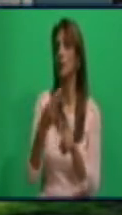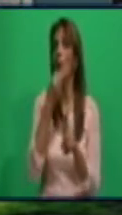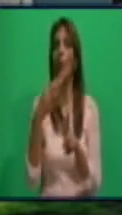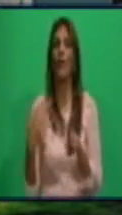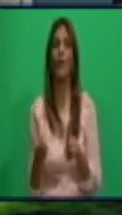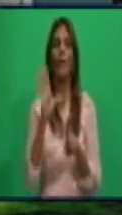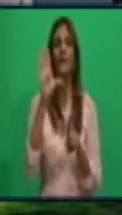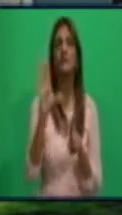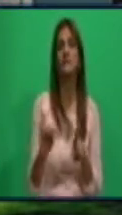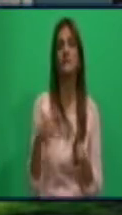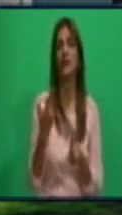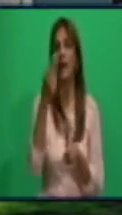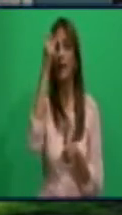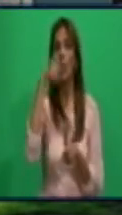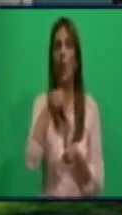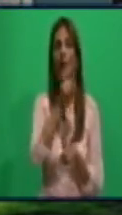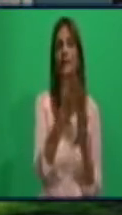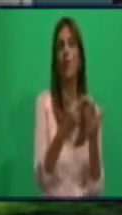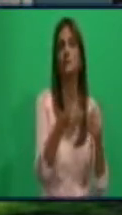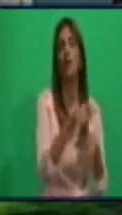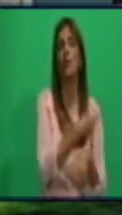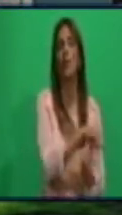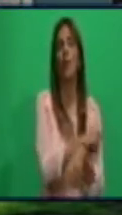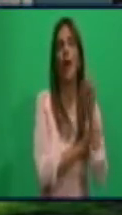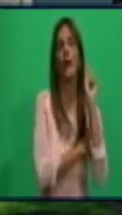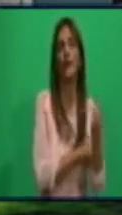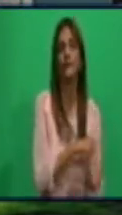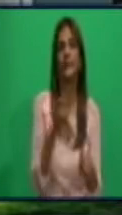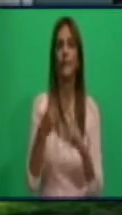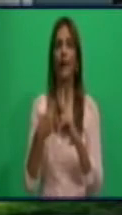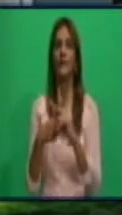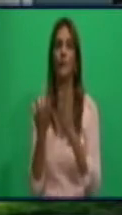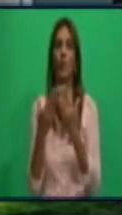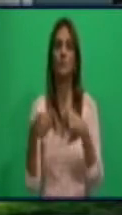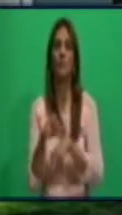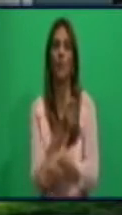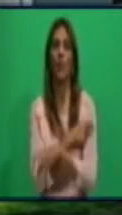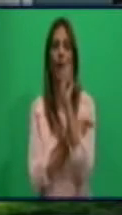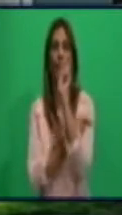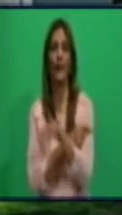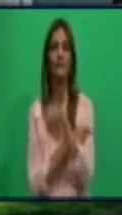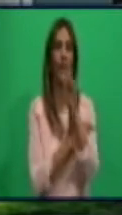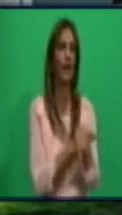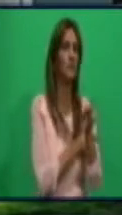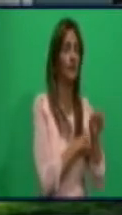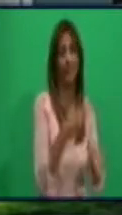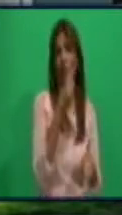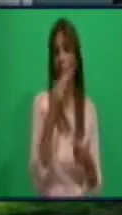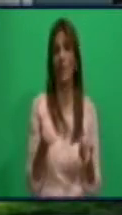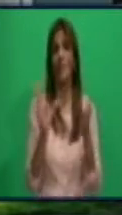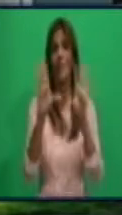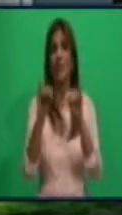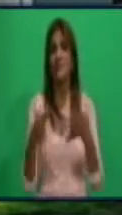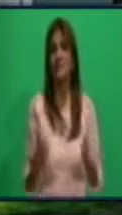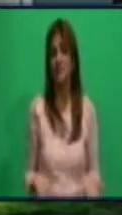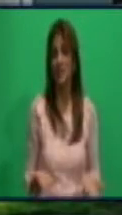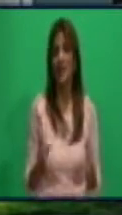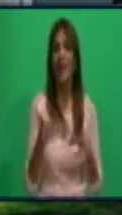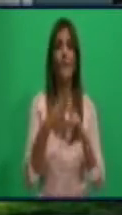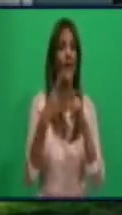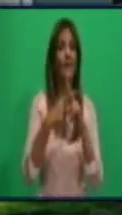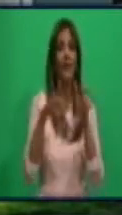más cual lugar, que el de Bayamo es de tal reparto o tal reparto. Mire, en Bayamo están dispersos todos